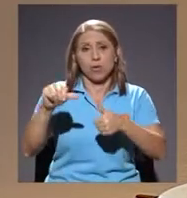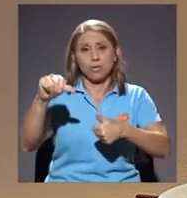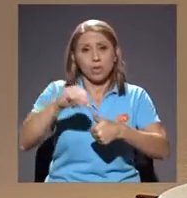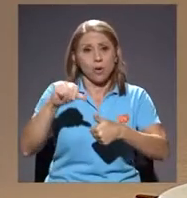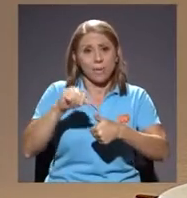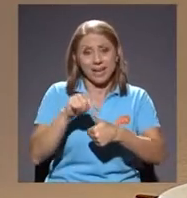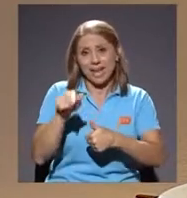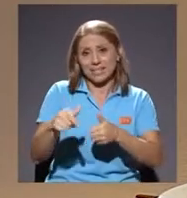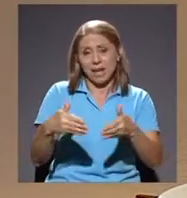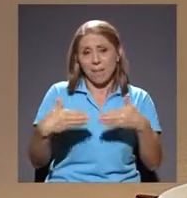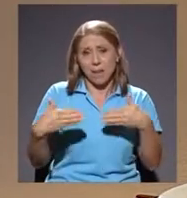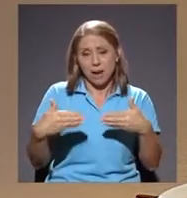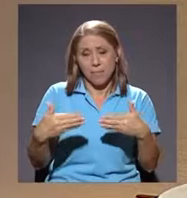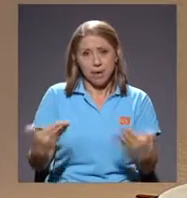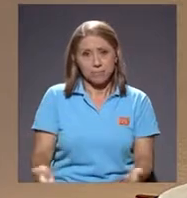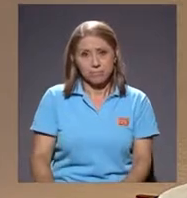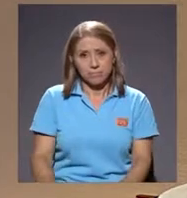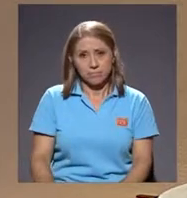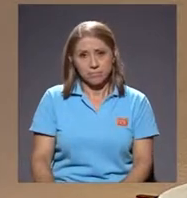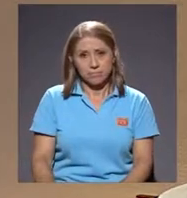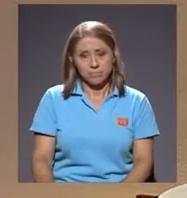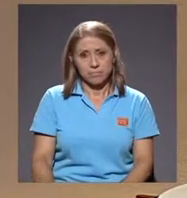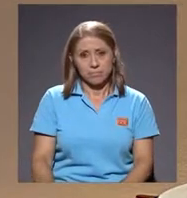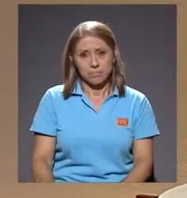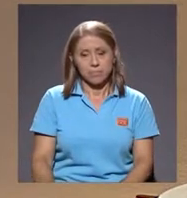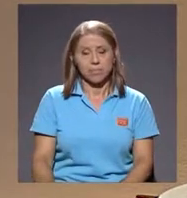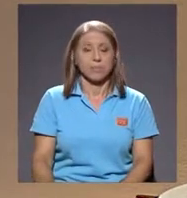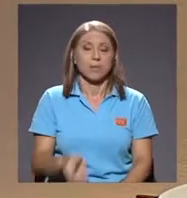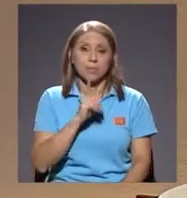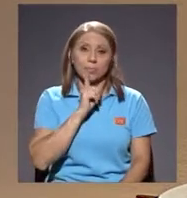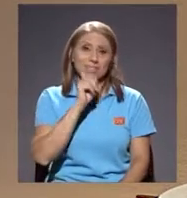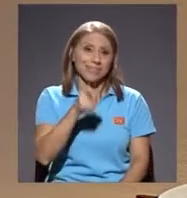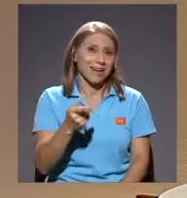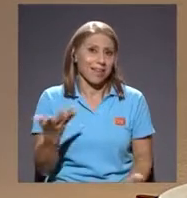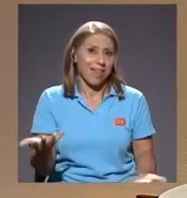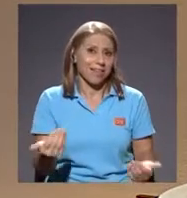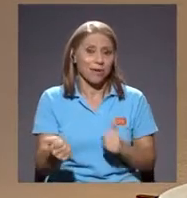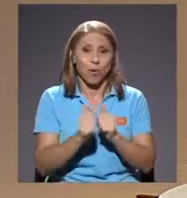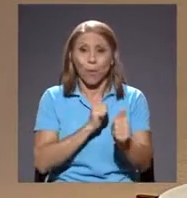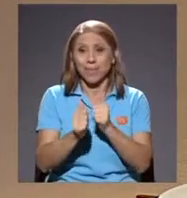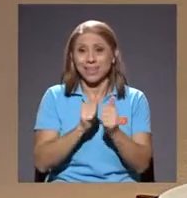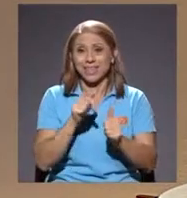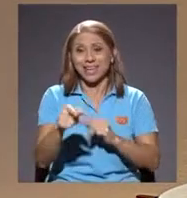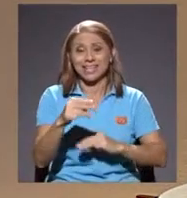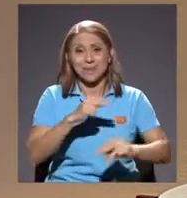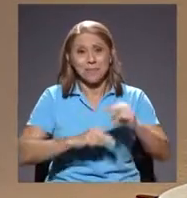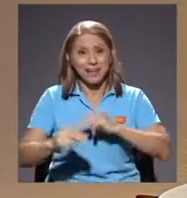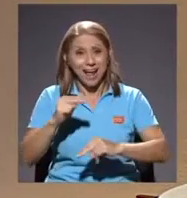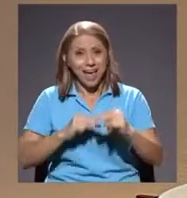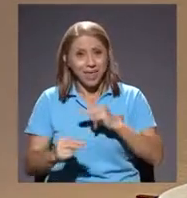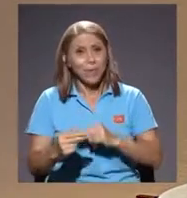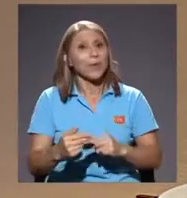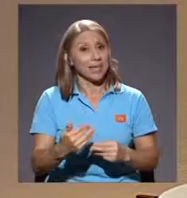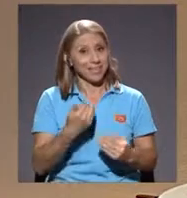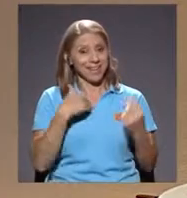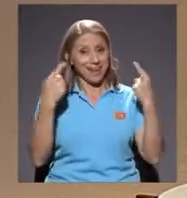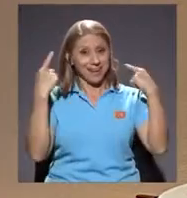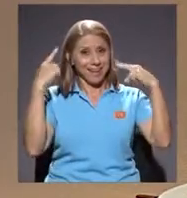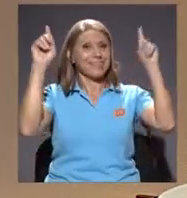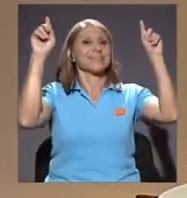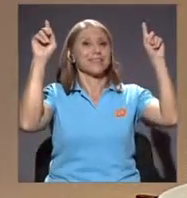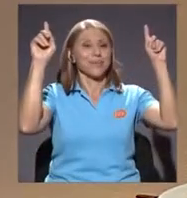panamá pues en realidad competir en ese mercado y tener éxito